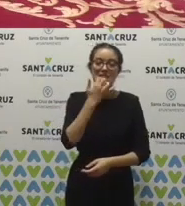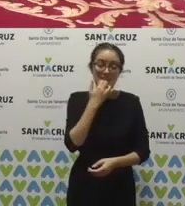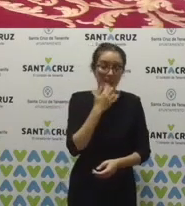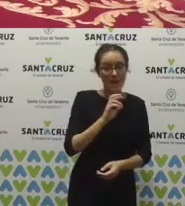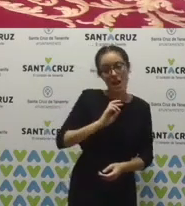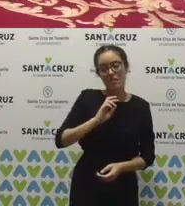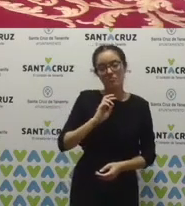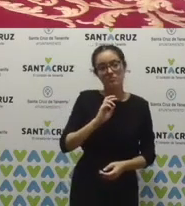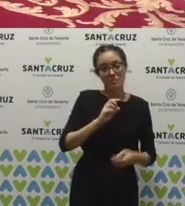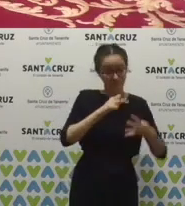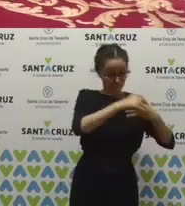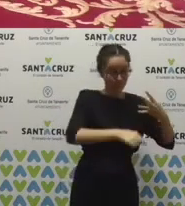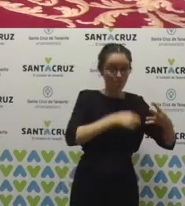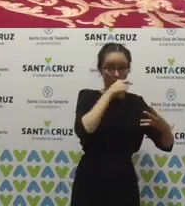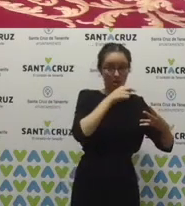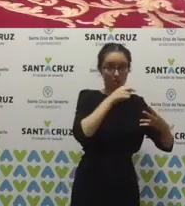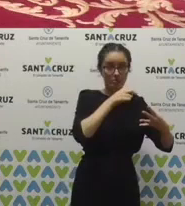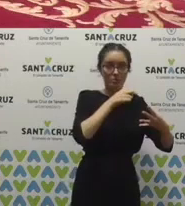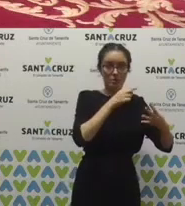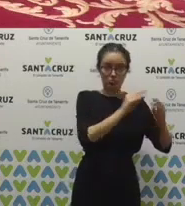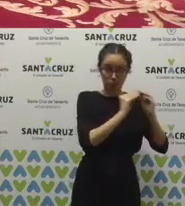en los demás